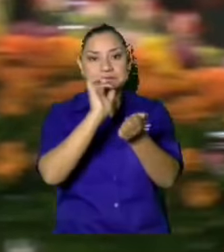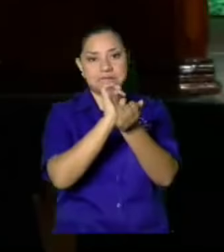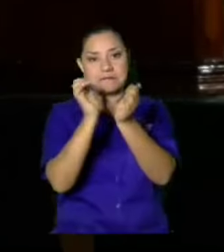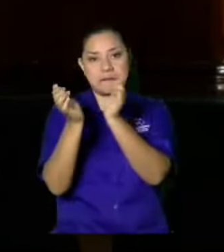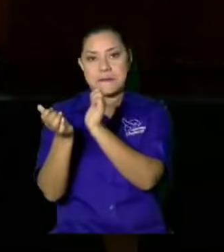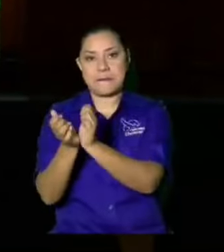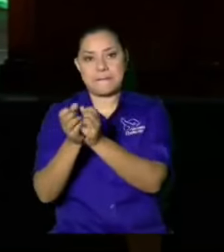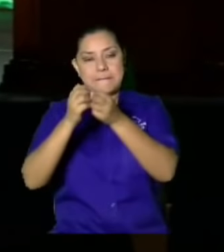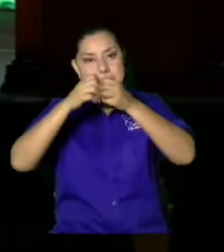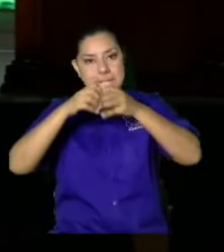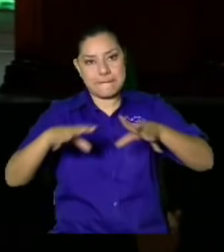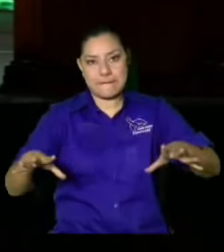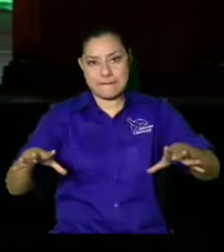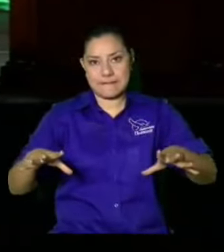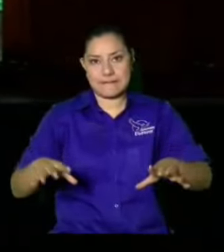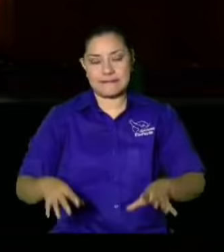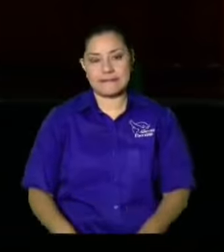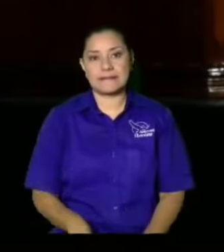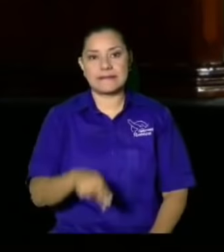esas ligaduras.